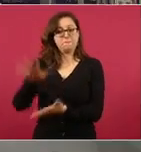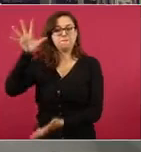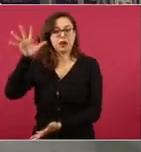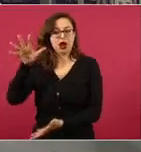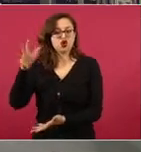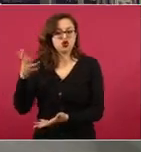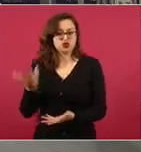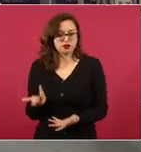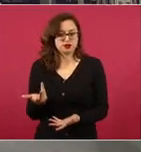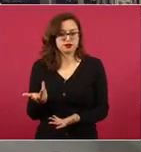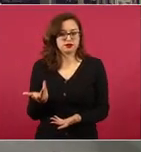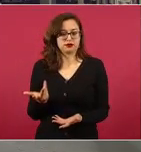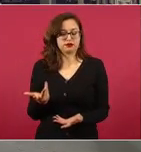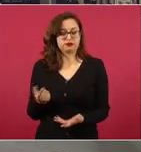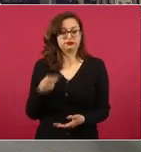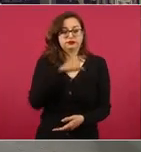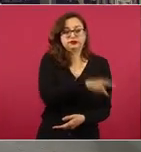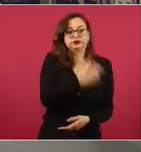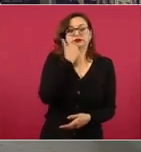conjunto.